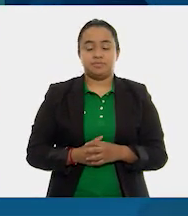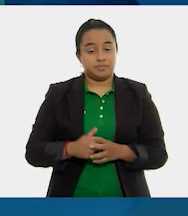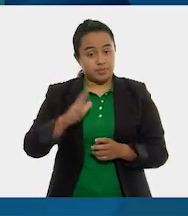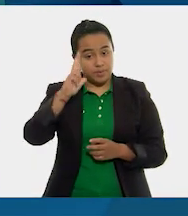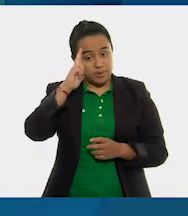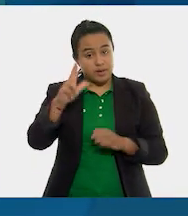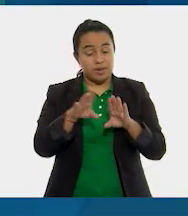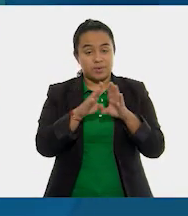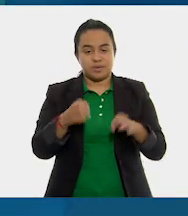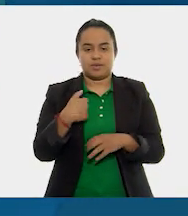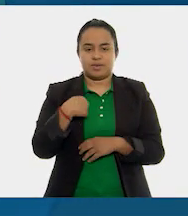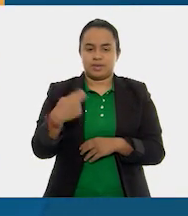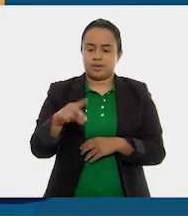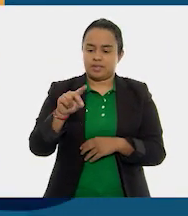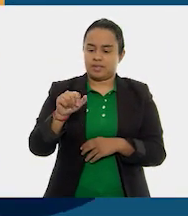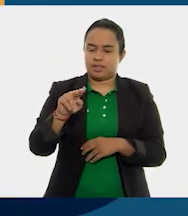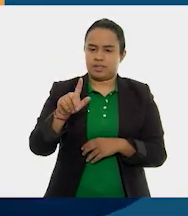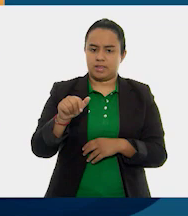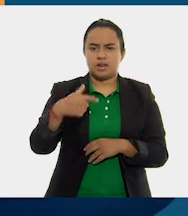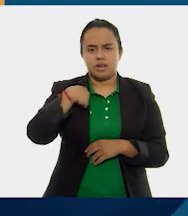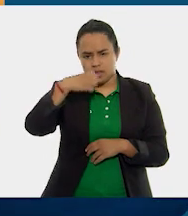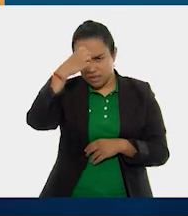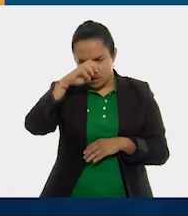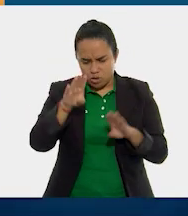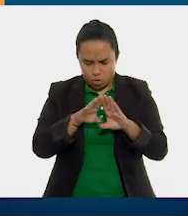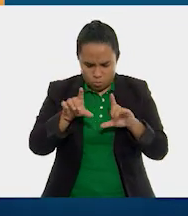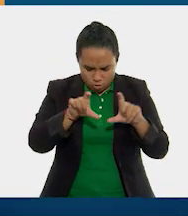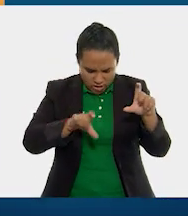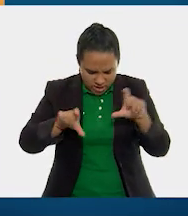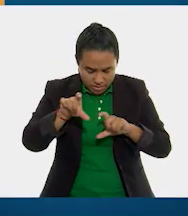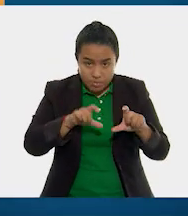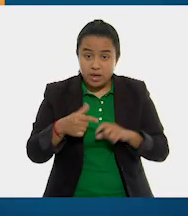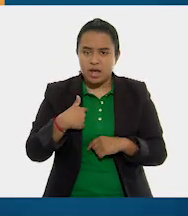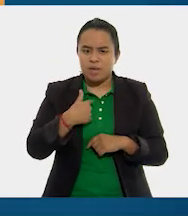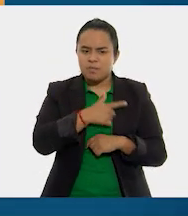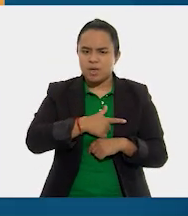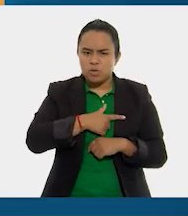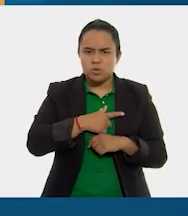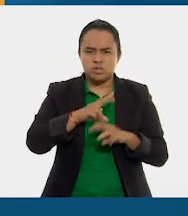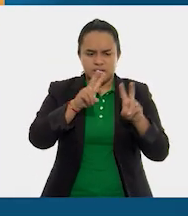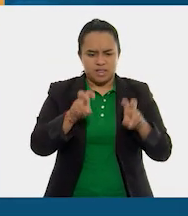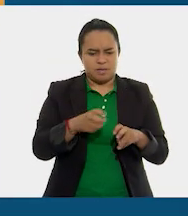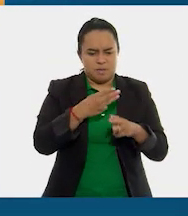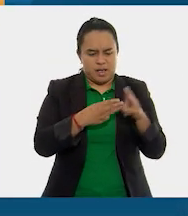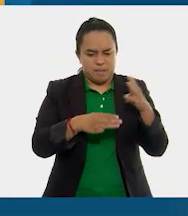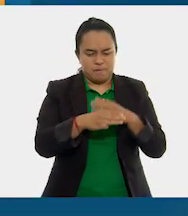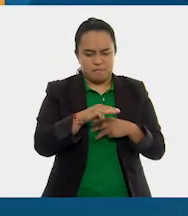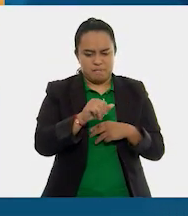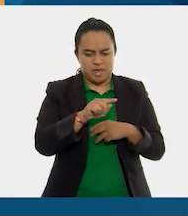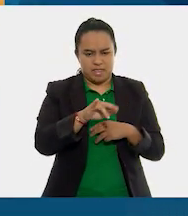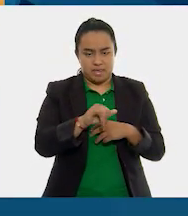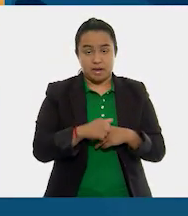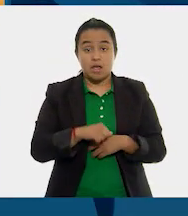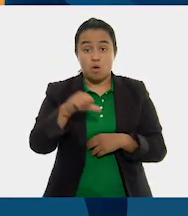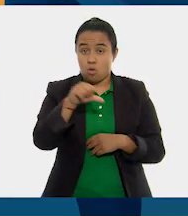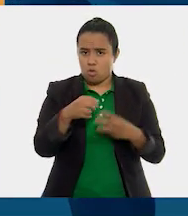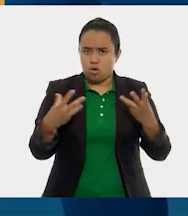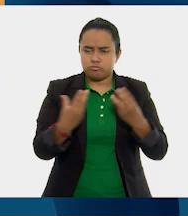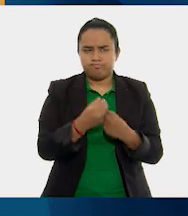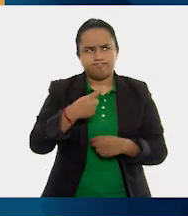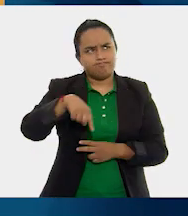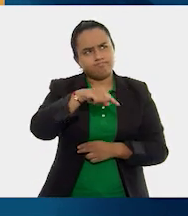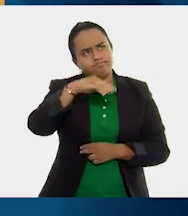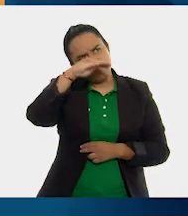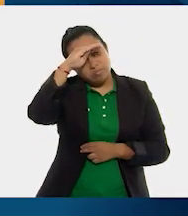Hola, ¿qué tal? Yo soy Daniela Franco, soy experta en química y me encanta hablar sobre la materia. El día de hoy me gustaría que me acompañaras a